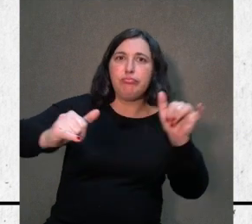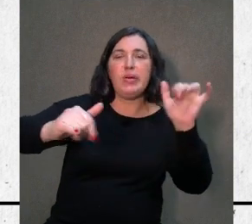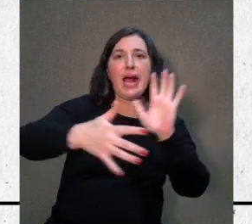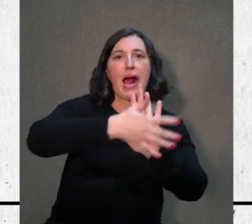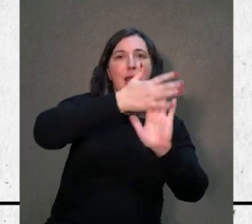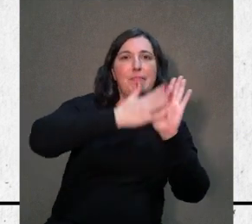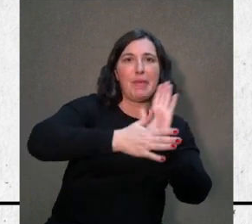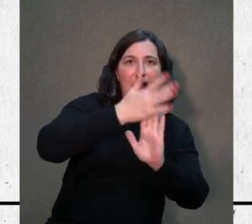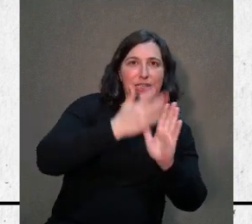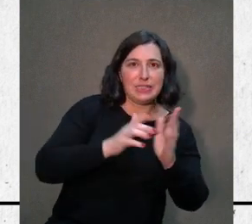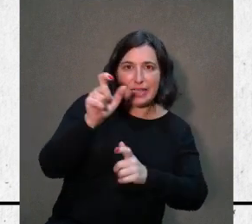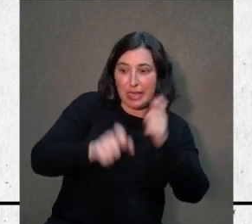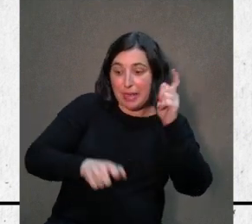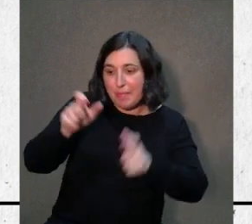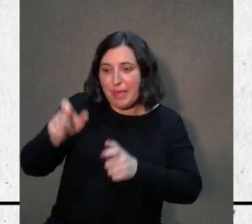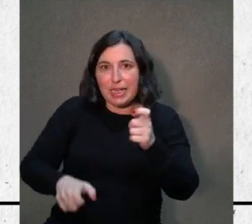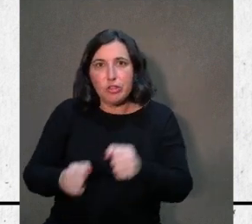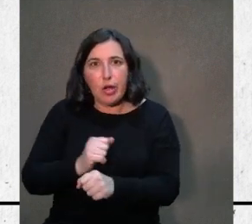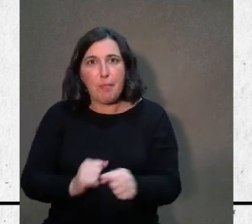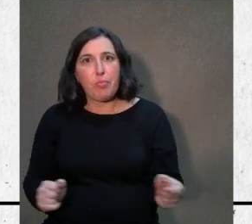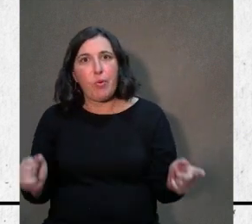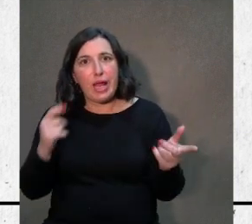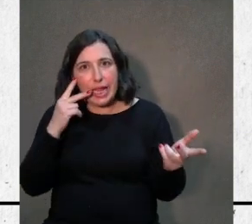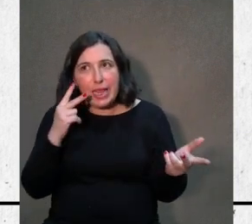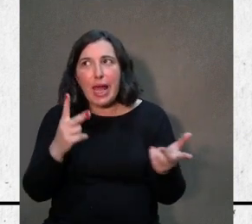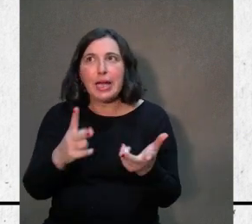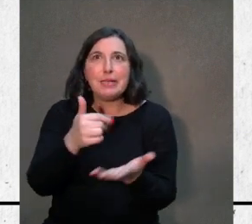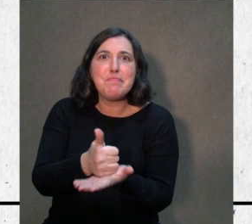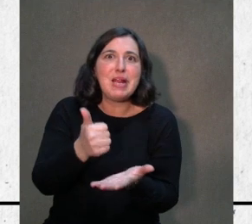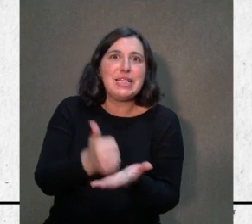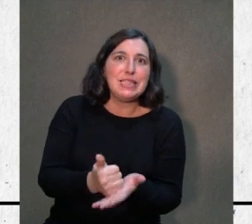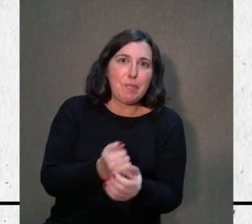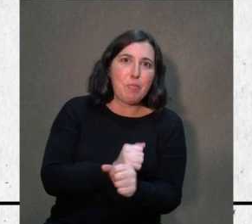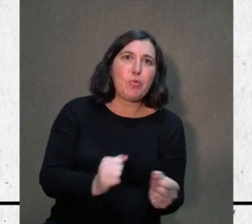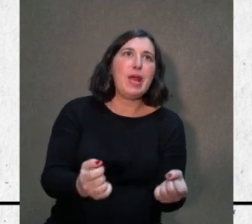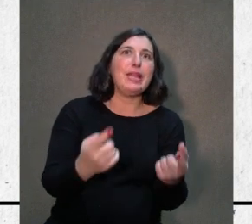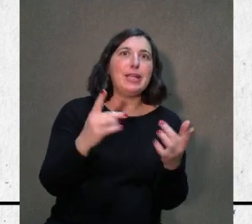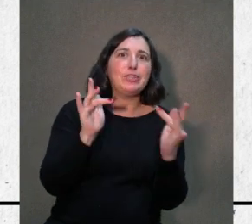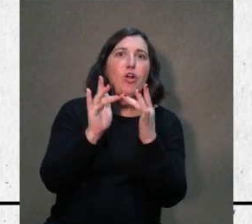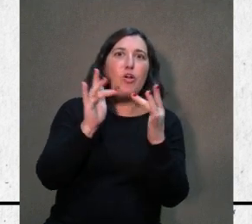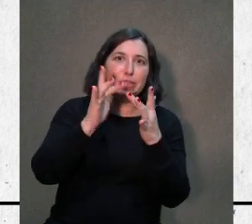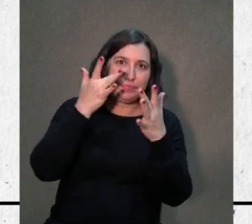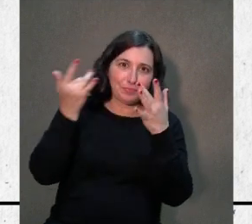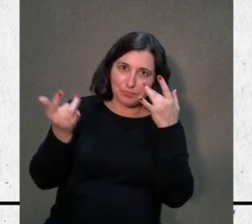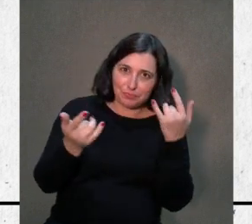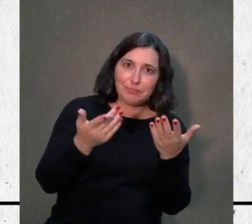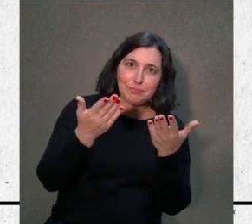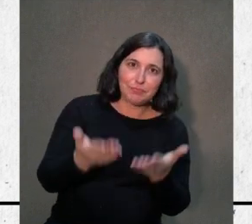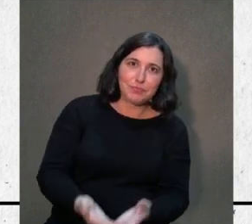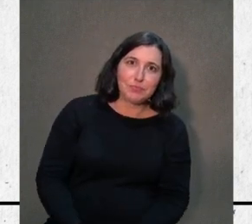los lugares del país y las personas que no pueden tener acceso a la presencialidad, que les llegue vuestro